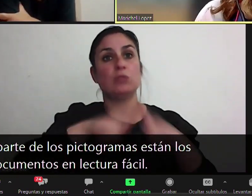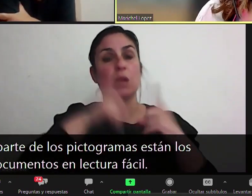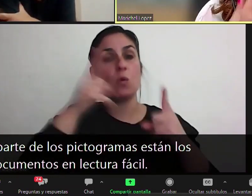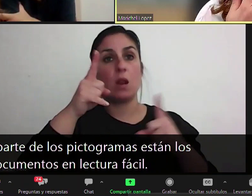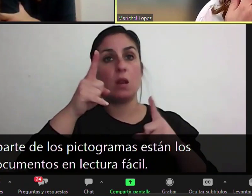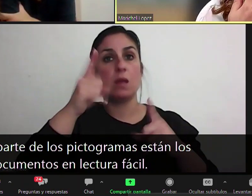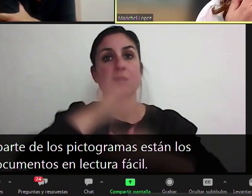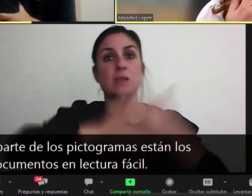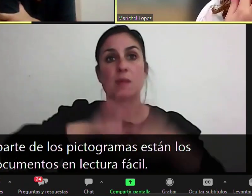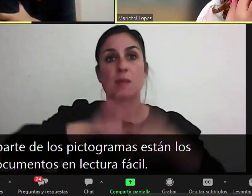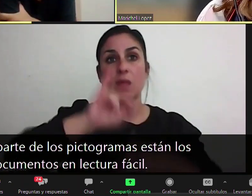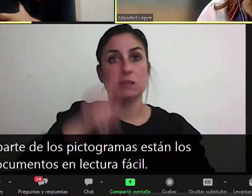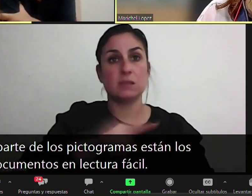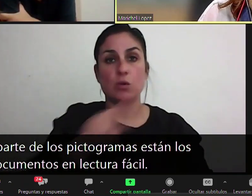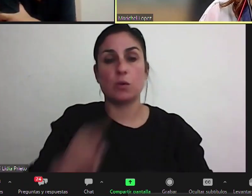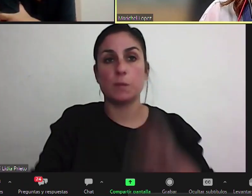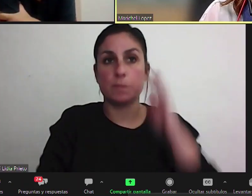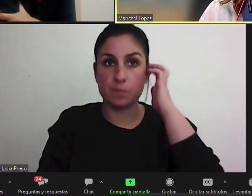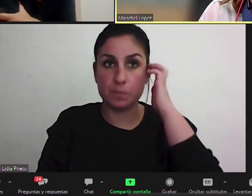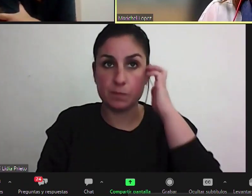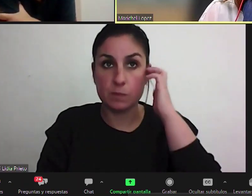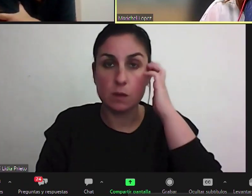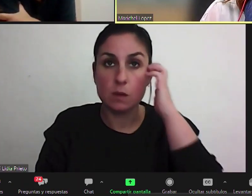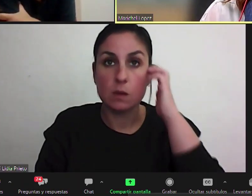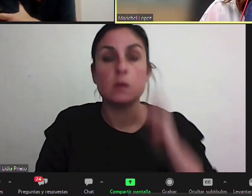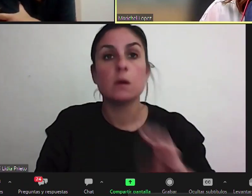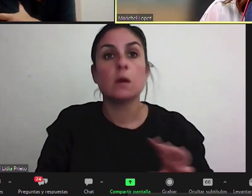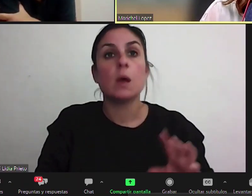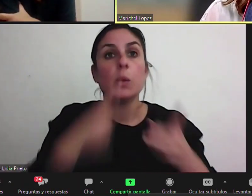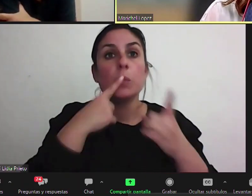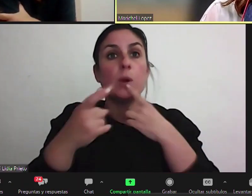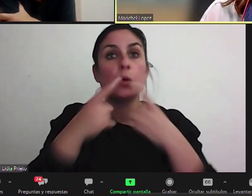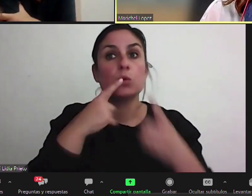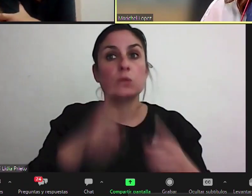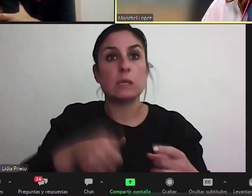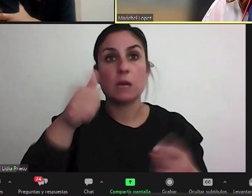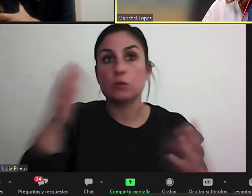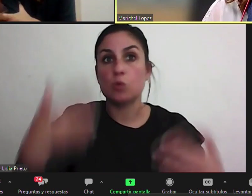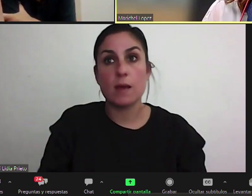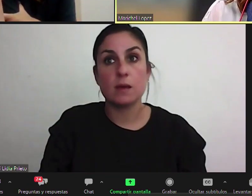Sí. Bueno, pues yo creo que no hay más preguntas.